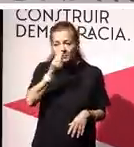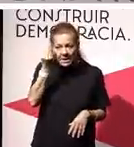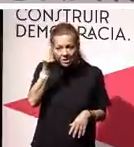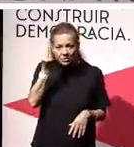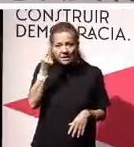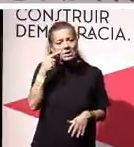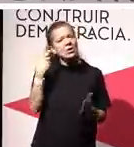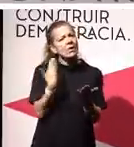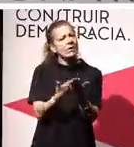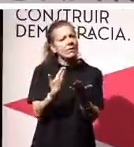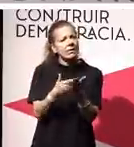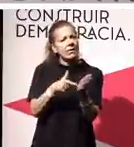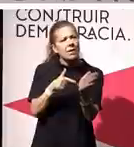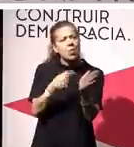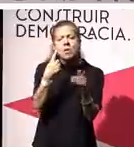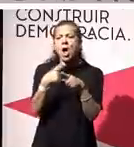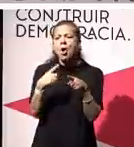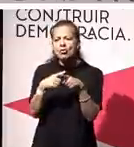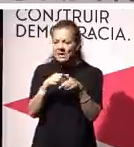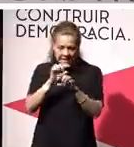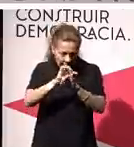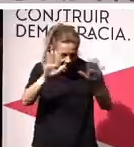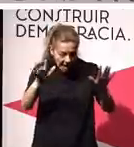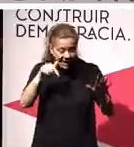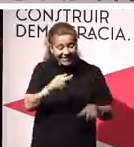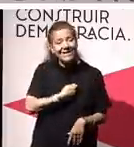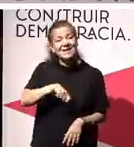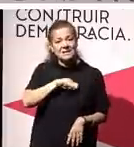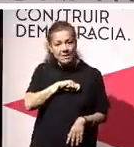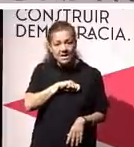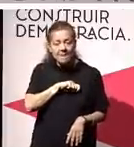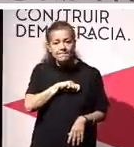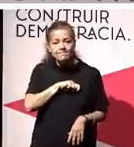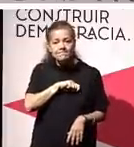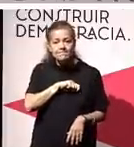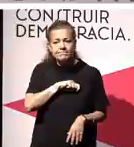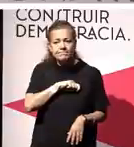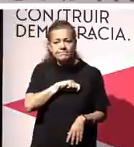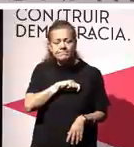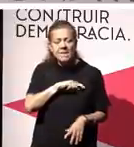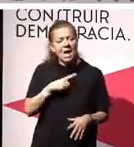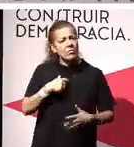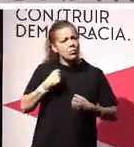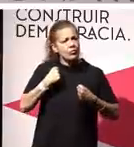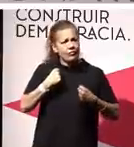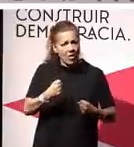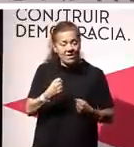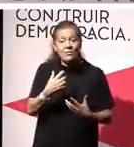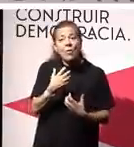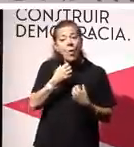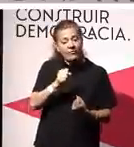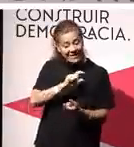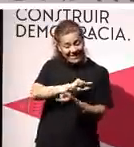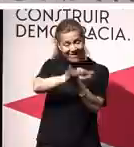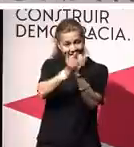que revelan y muestran una cosa que es evidente, y es que en España ha soplado tan fuerte el viento del